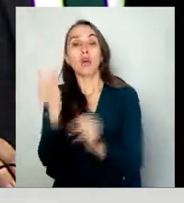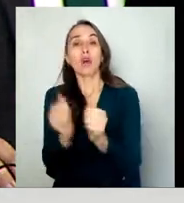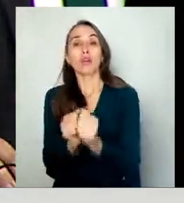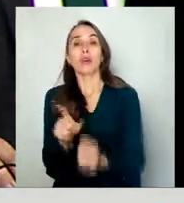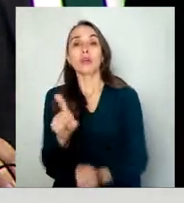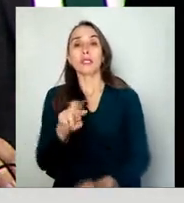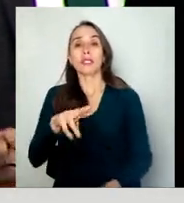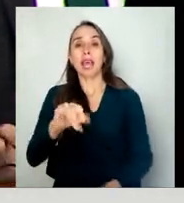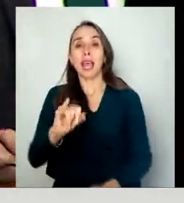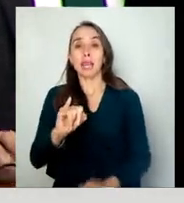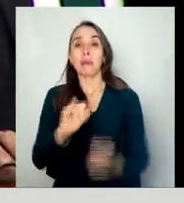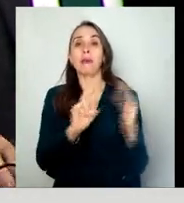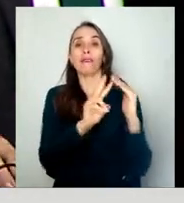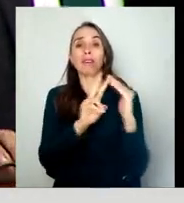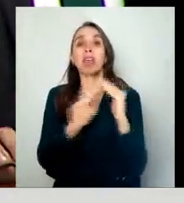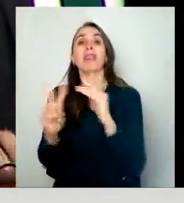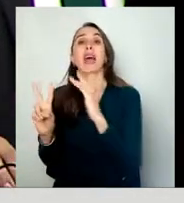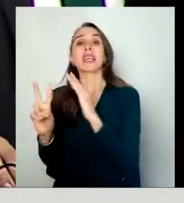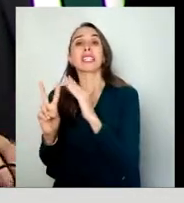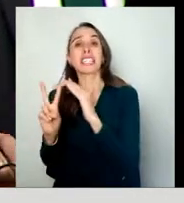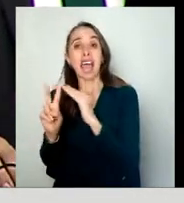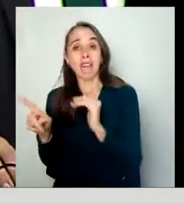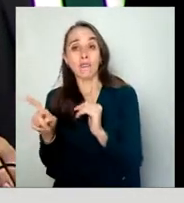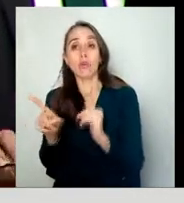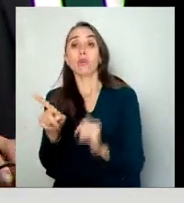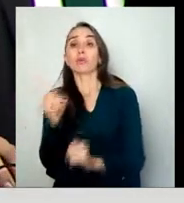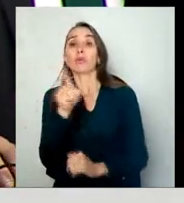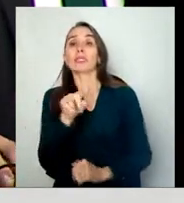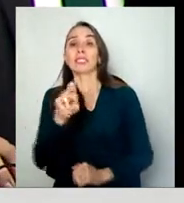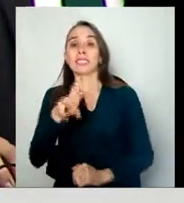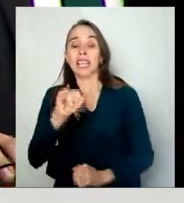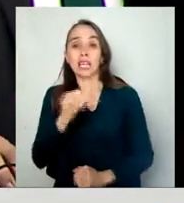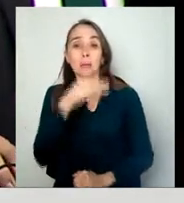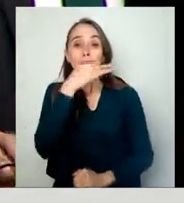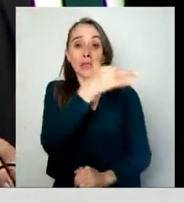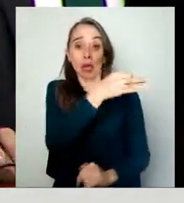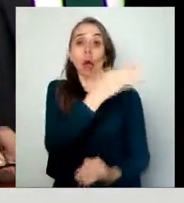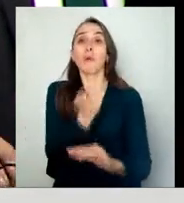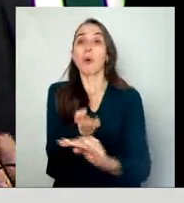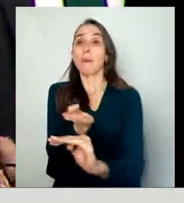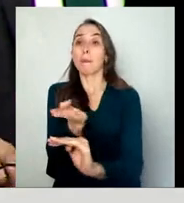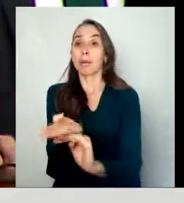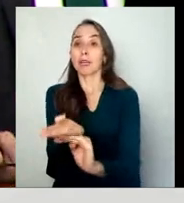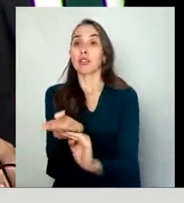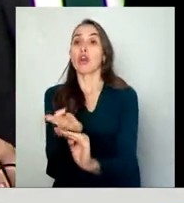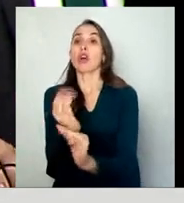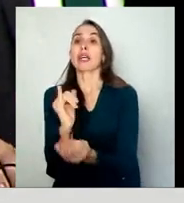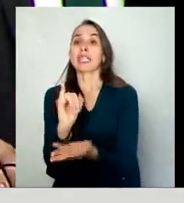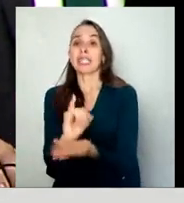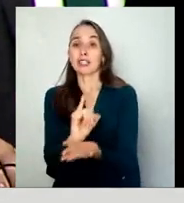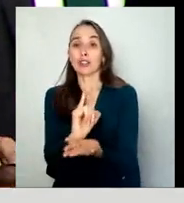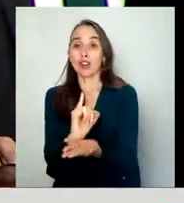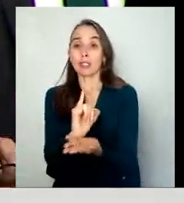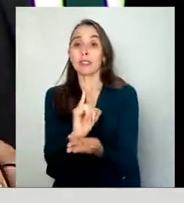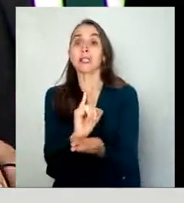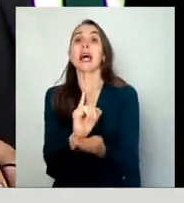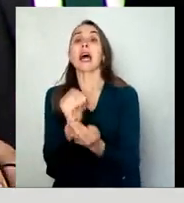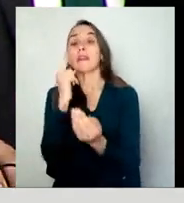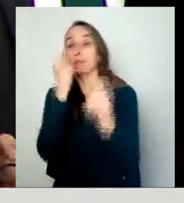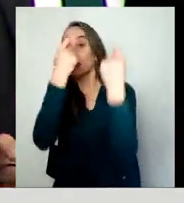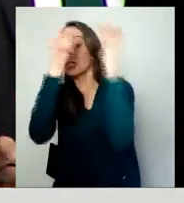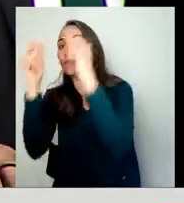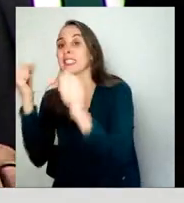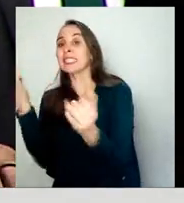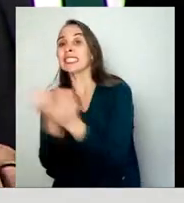y con el serbio luego de que la seremia conociera esta situación solicitó a través de una entidad patrocinante que se realizará la certificación del condominio para